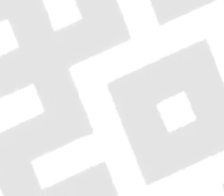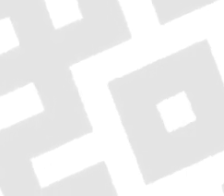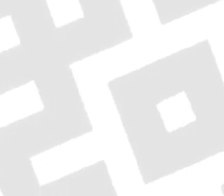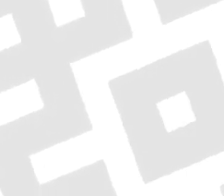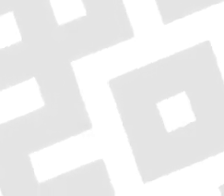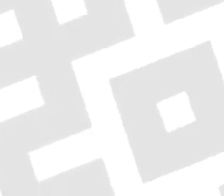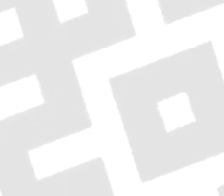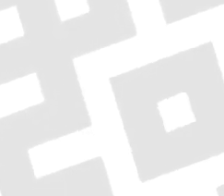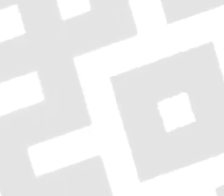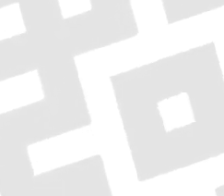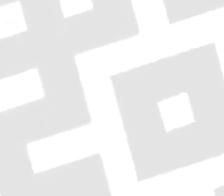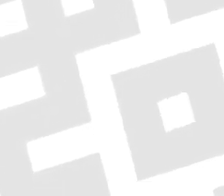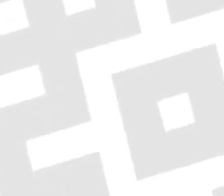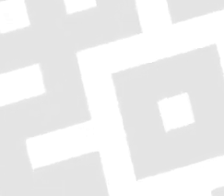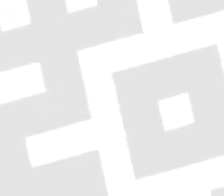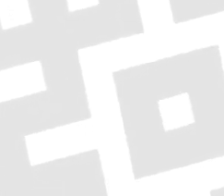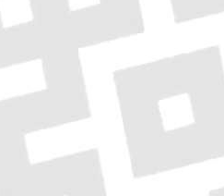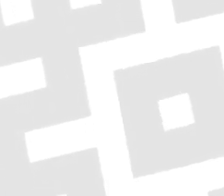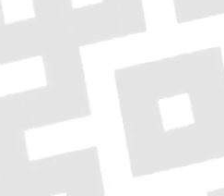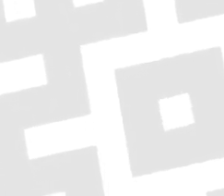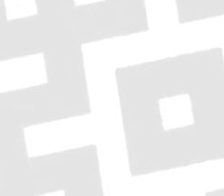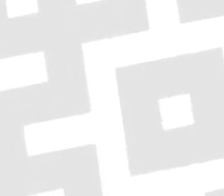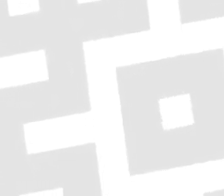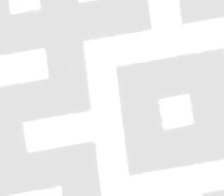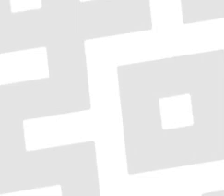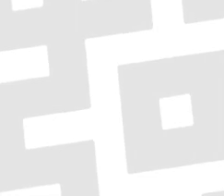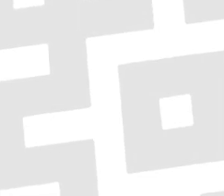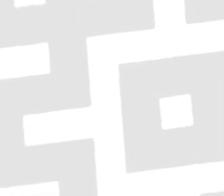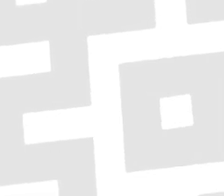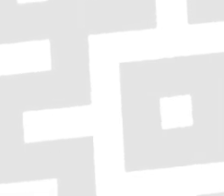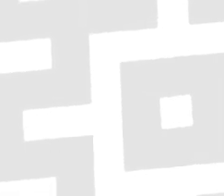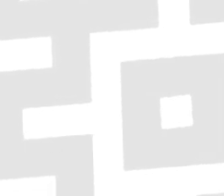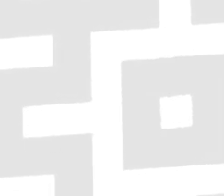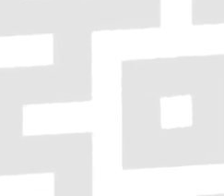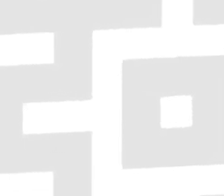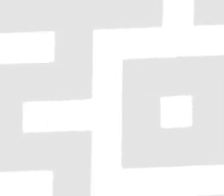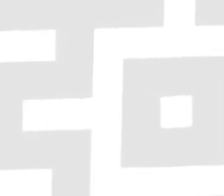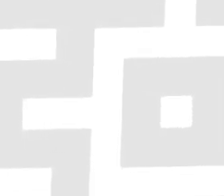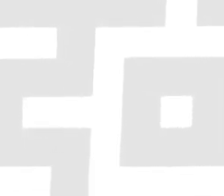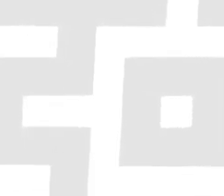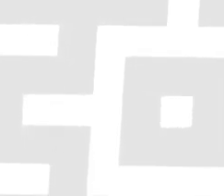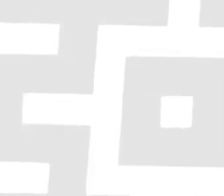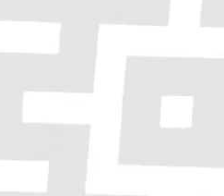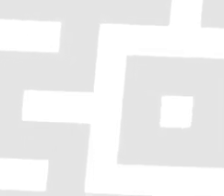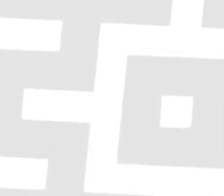estrategia estatal contra el coronavirus actualización en veracruz